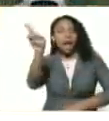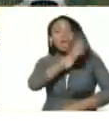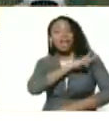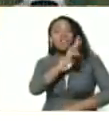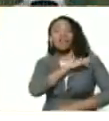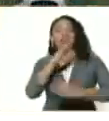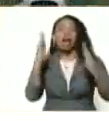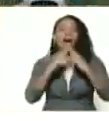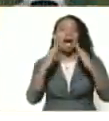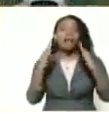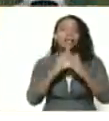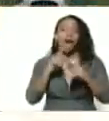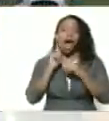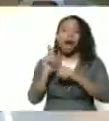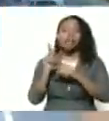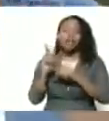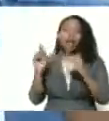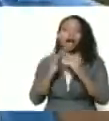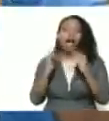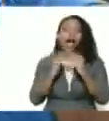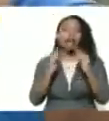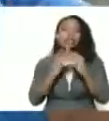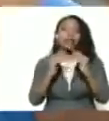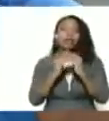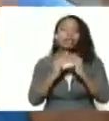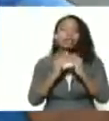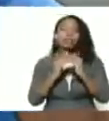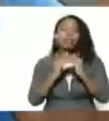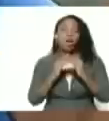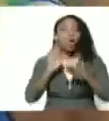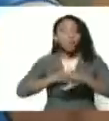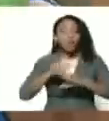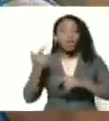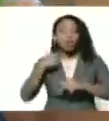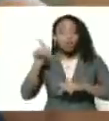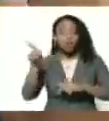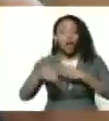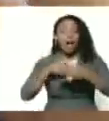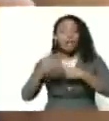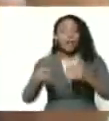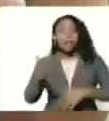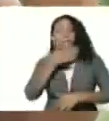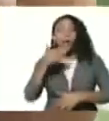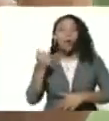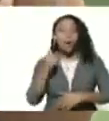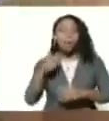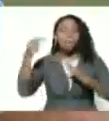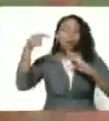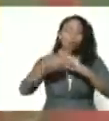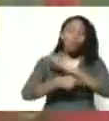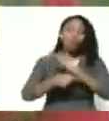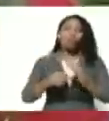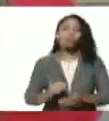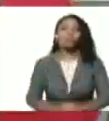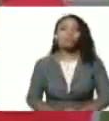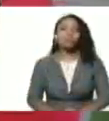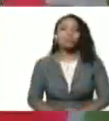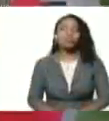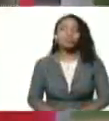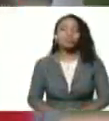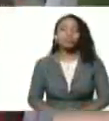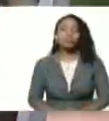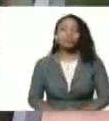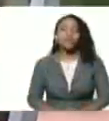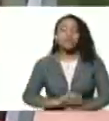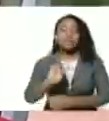del hogar, allí en el hogar, en el hogar. Por eso, eso hay que mejorarlo a profundidad.